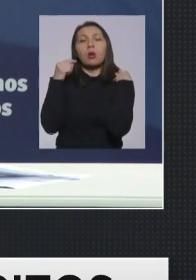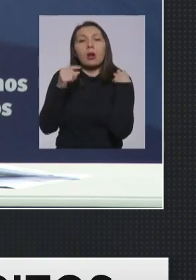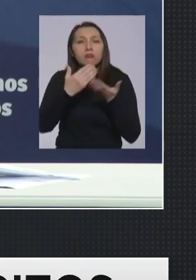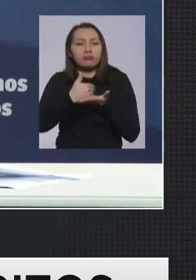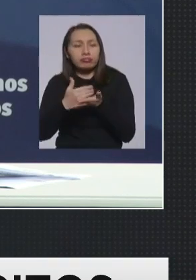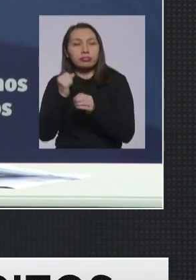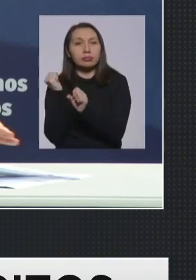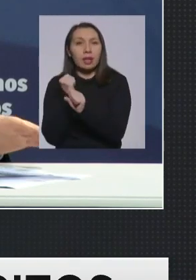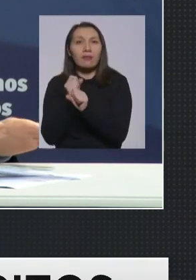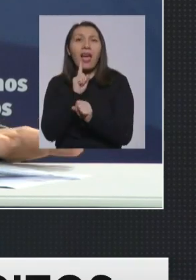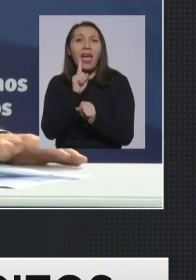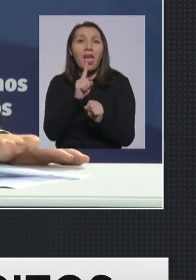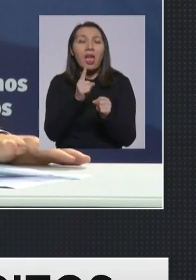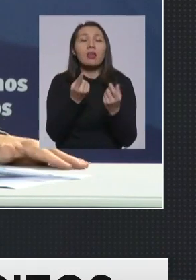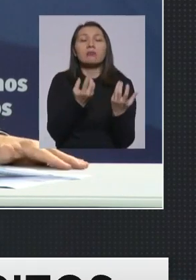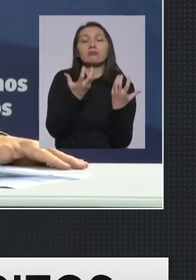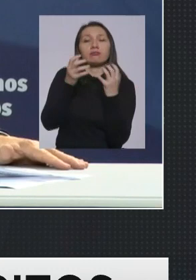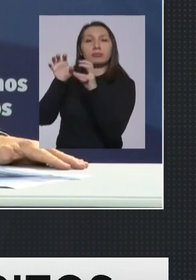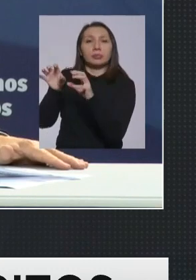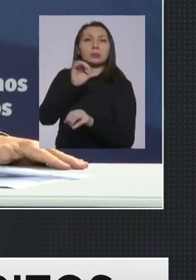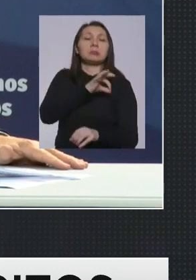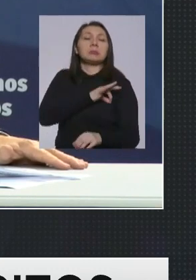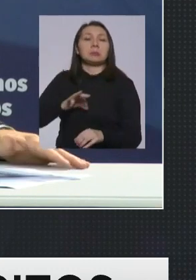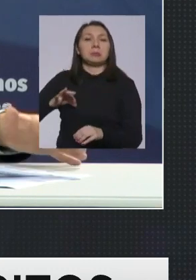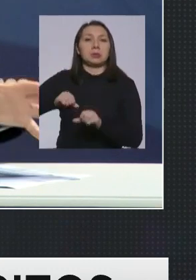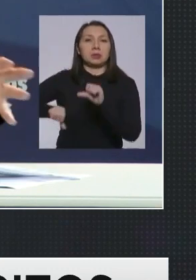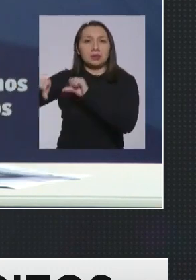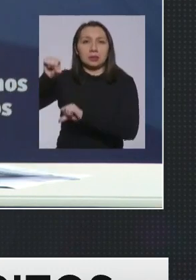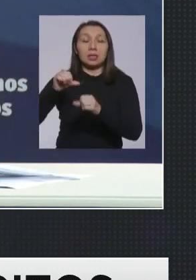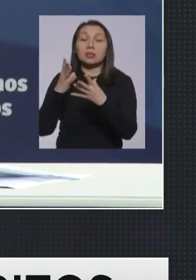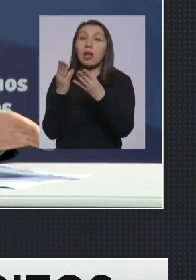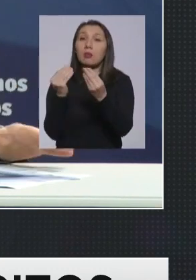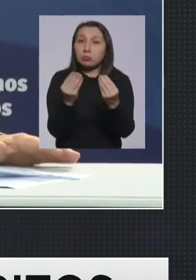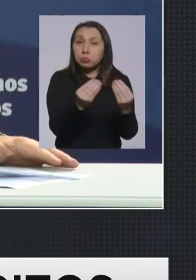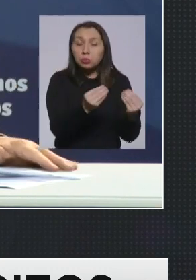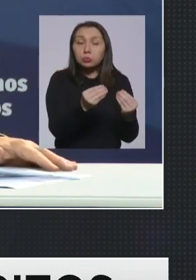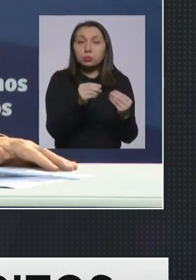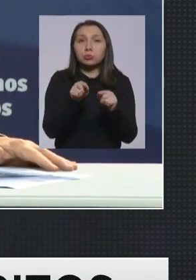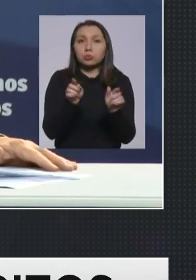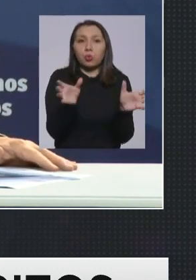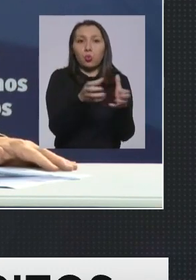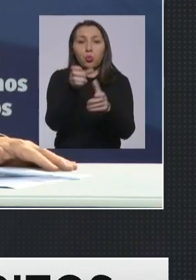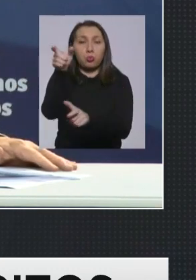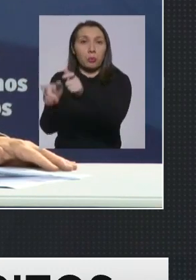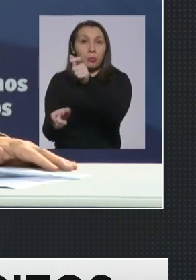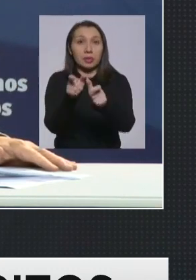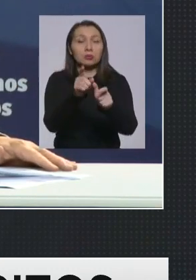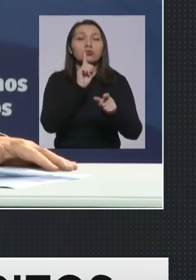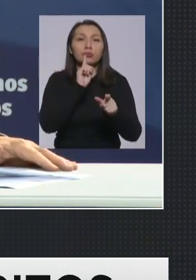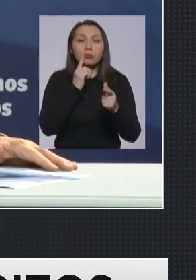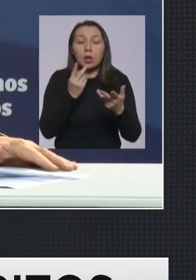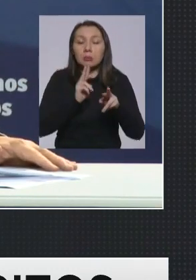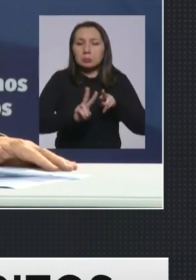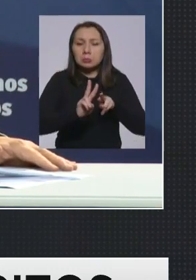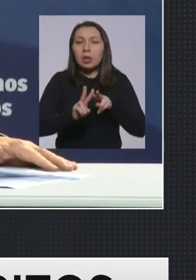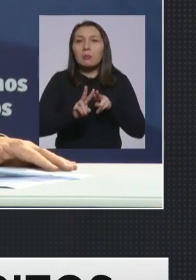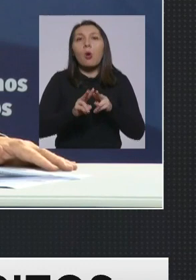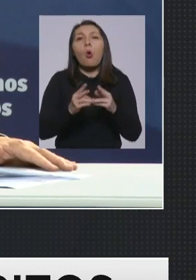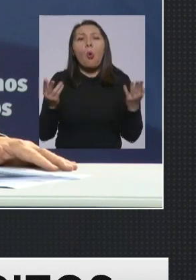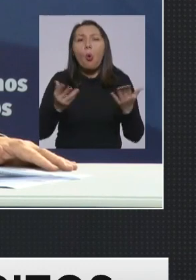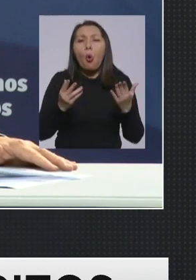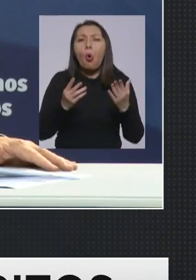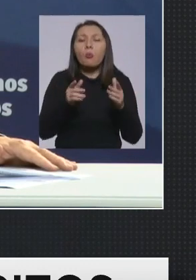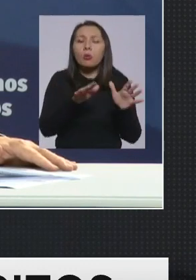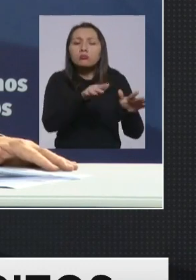y el trabajo está en manos también del ministerio de ciencia hay varias grupos de gente que está preparando ese tipo